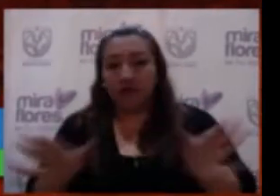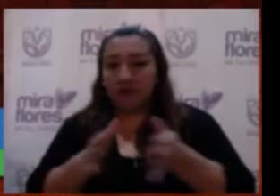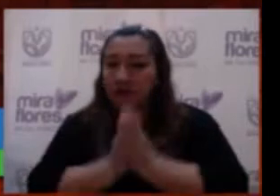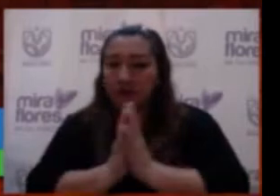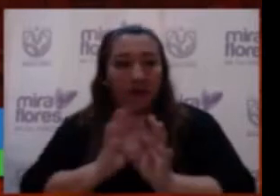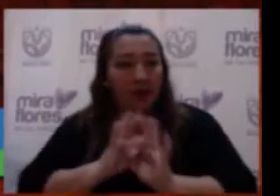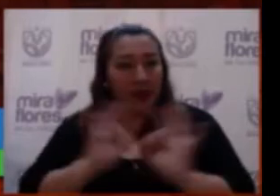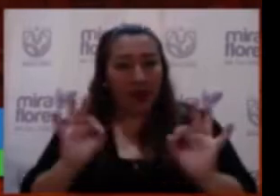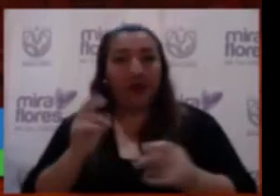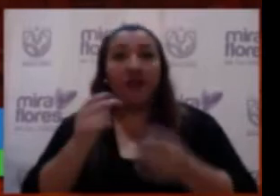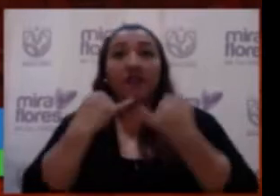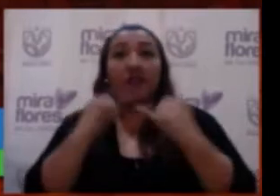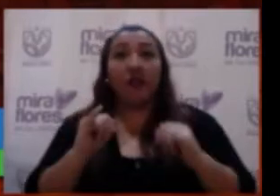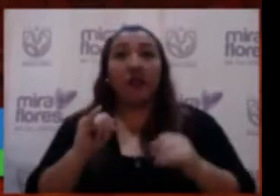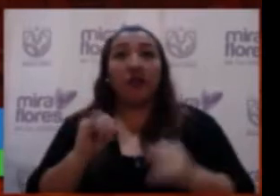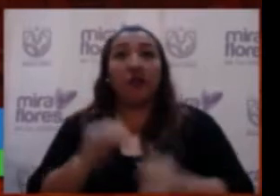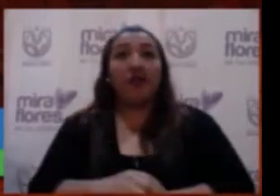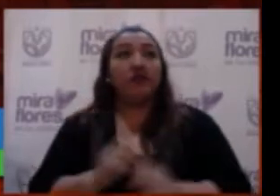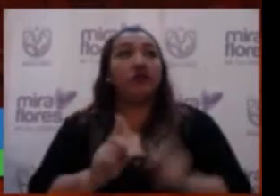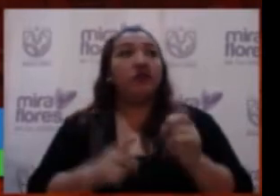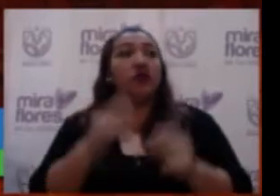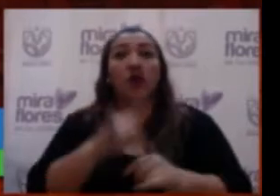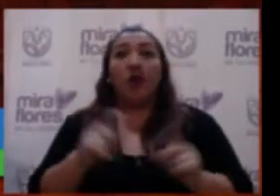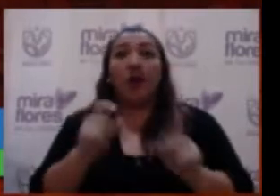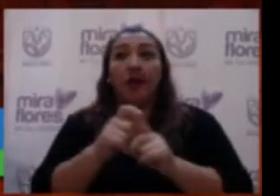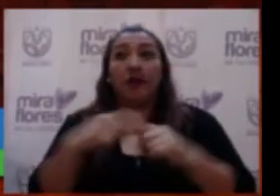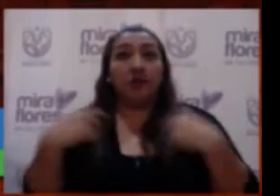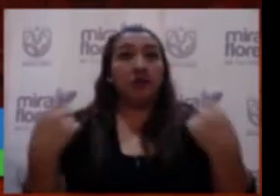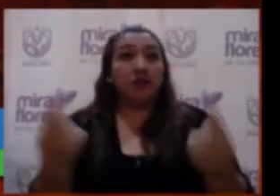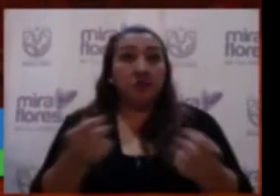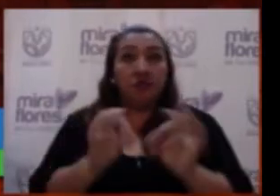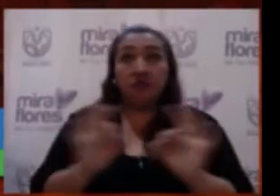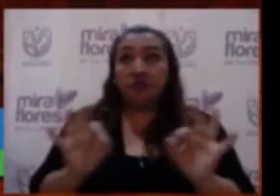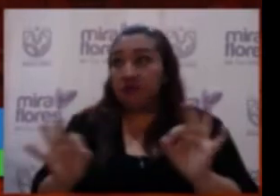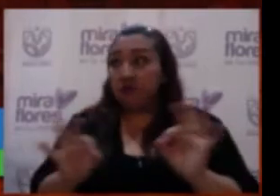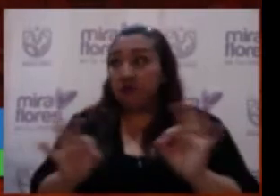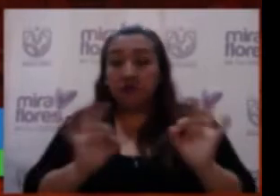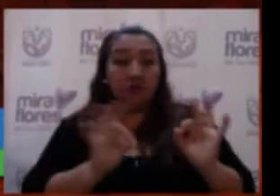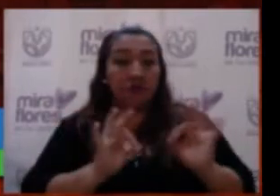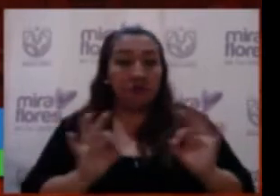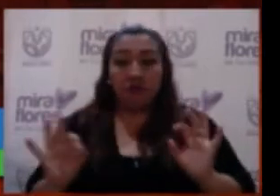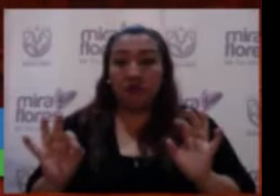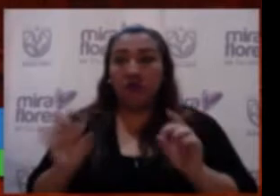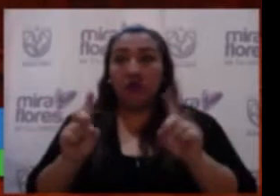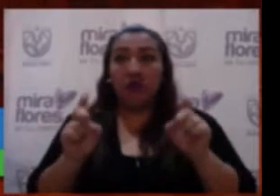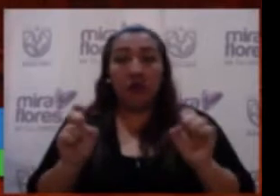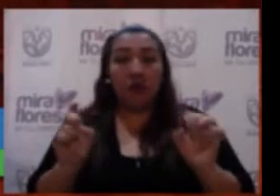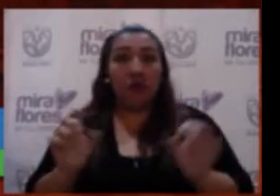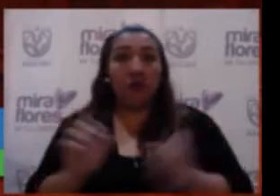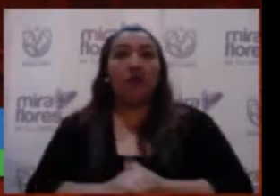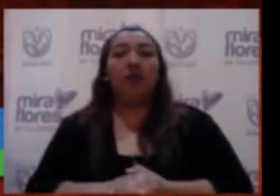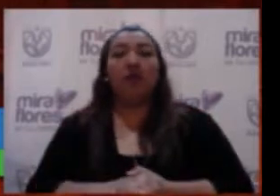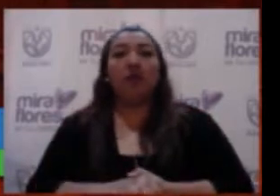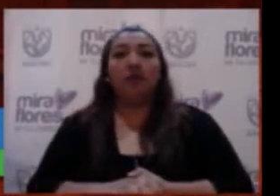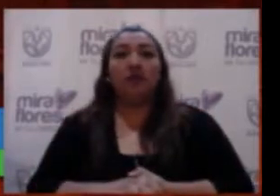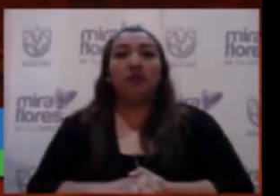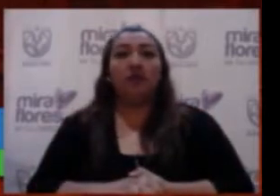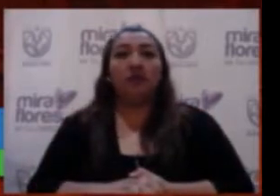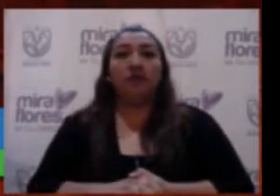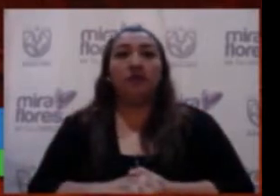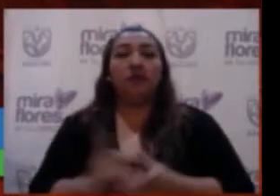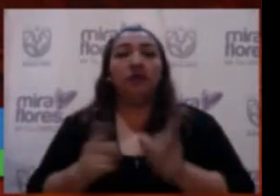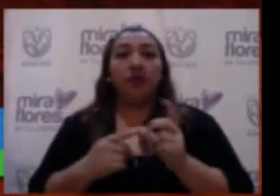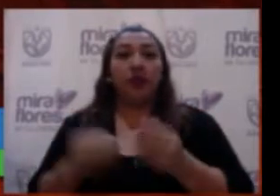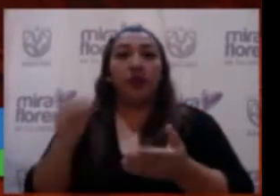alcalde. Informes, ofrezco el uso de la palabra. No tenemos ningún informe en mesa. Vamos a